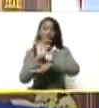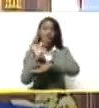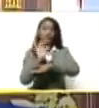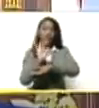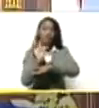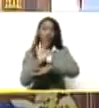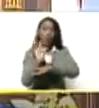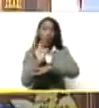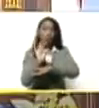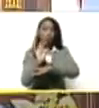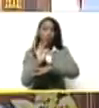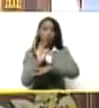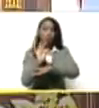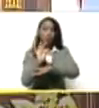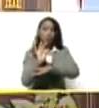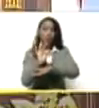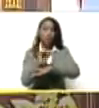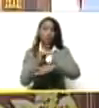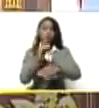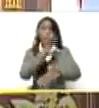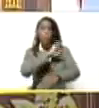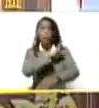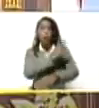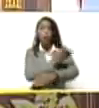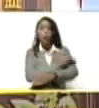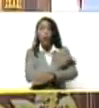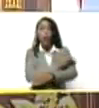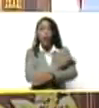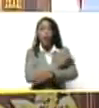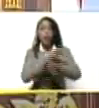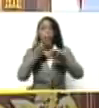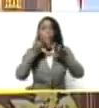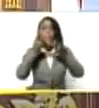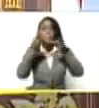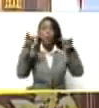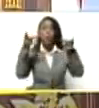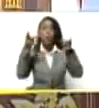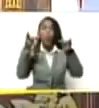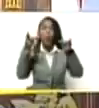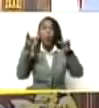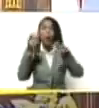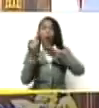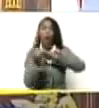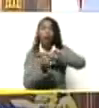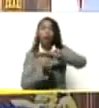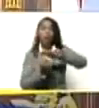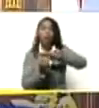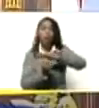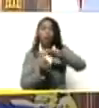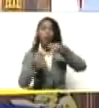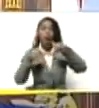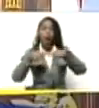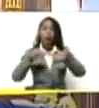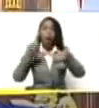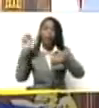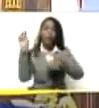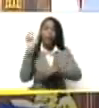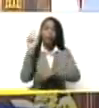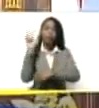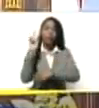y en esas condiciones objetivas bueno podemos decir de verdad